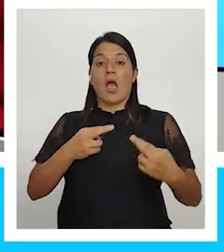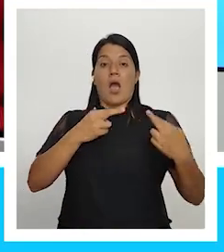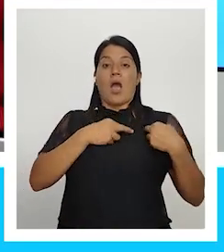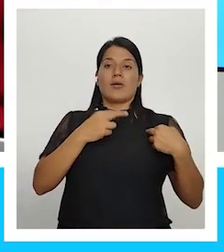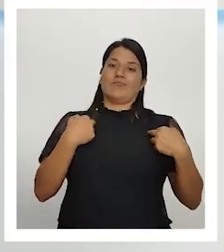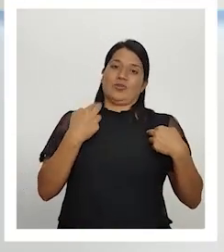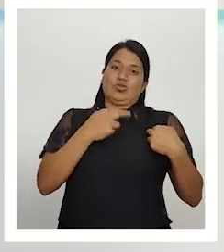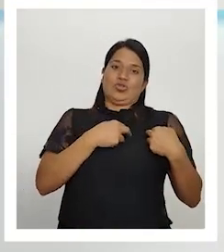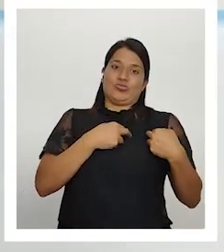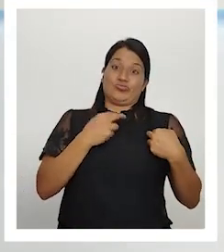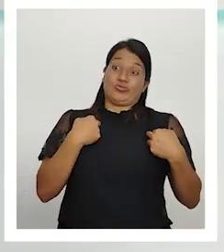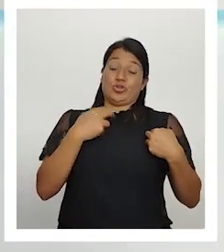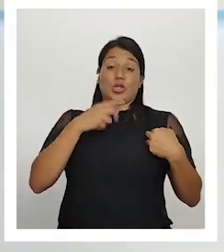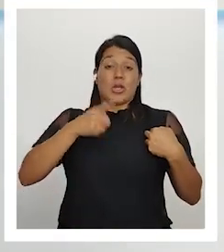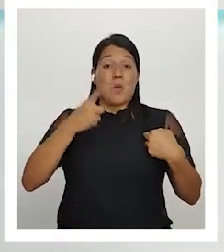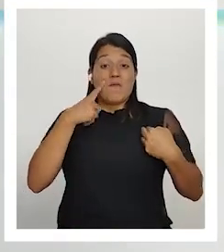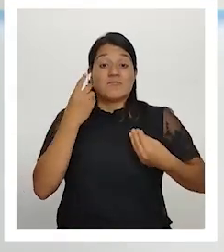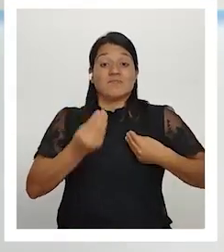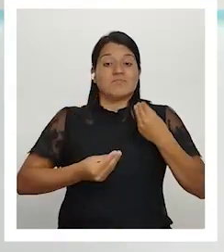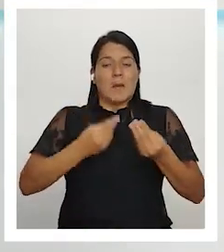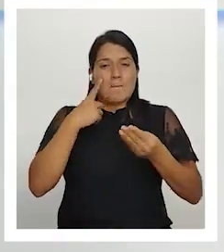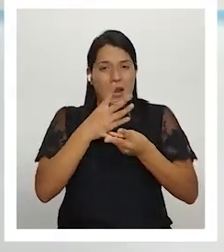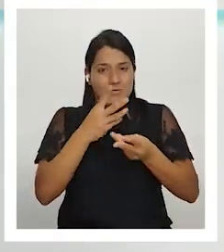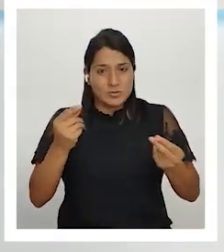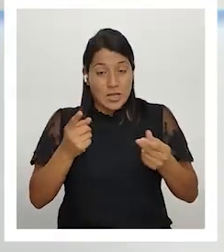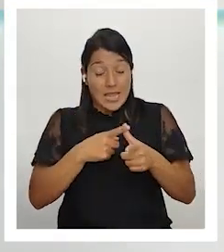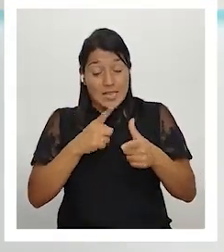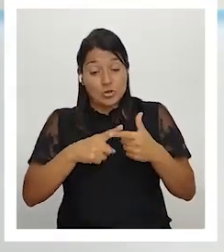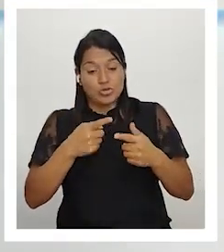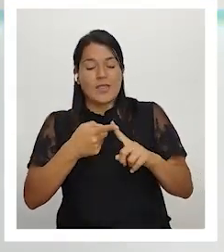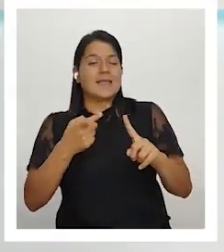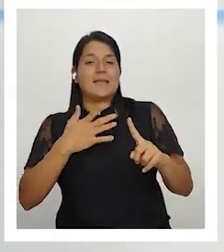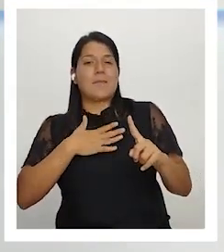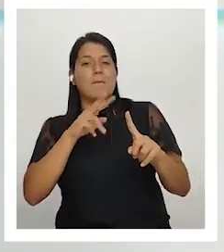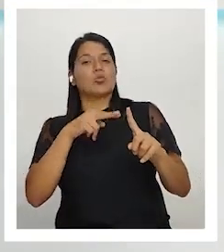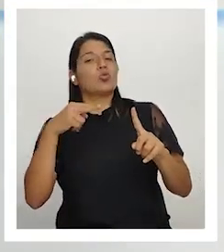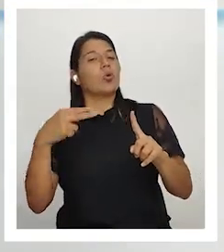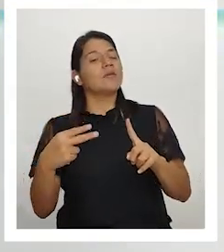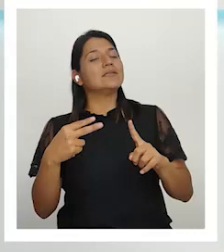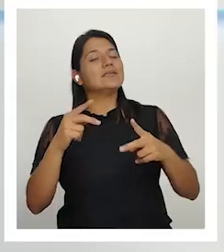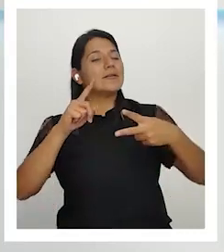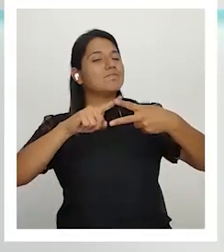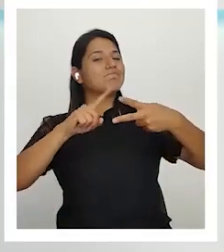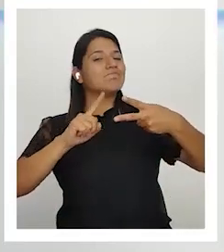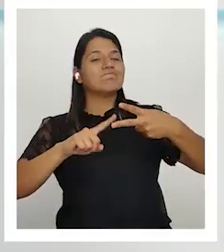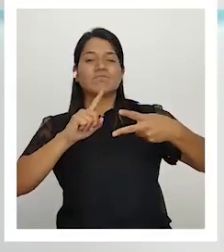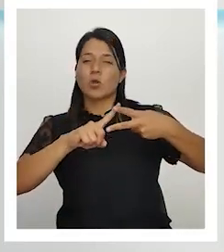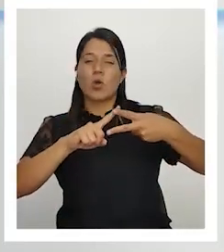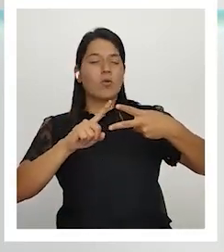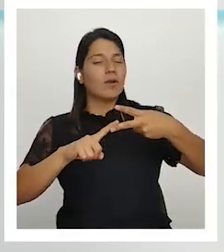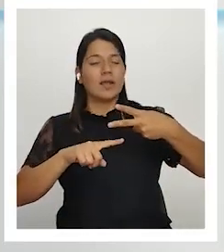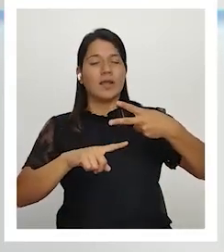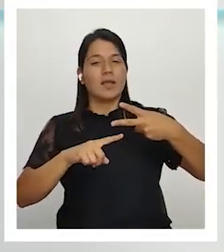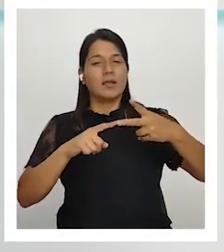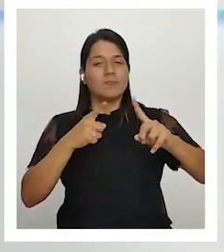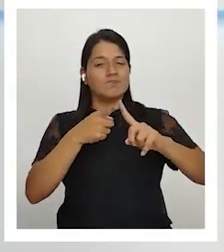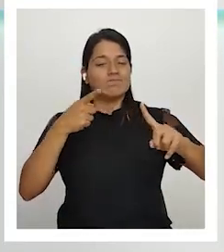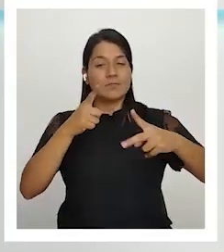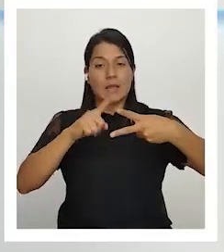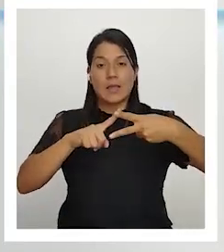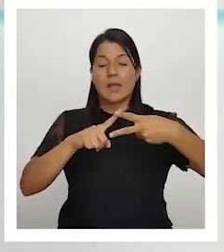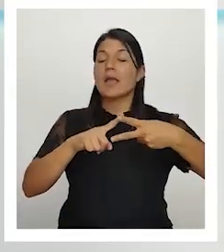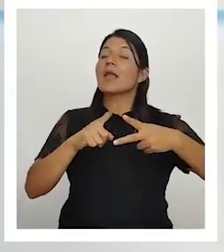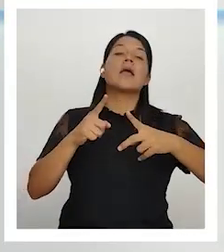resolvemos. Entonces, aquí hay un efecto desde mi punto de vista doble, que tiene que ver con el tema fiscal, porque al fin y al cabo el Banco Central